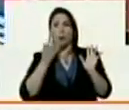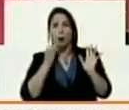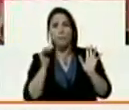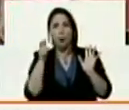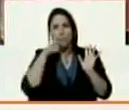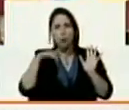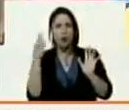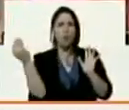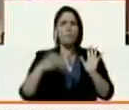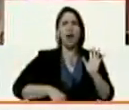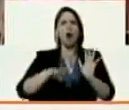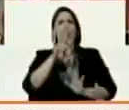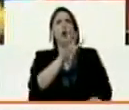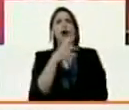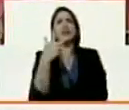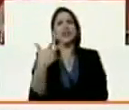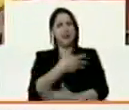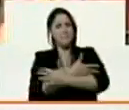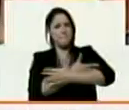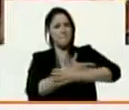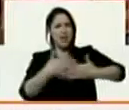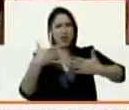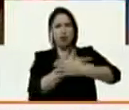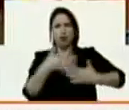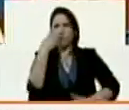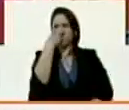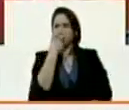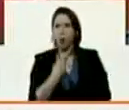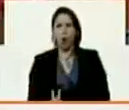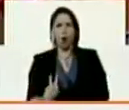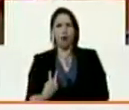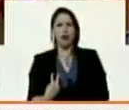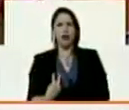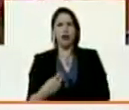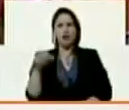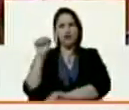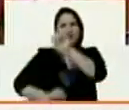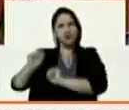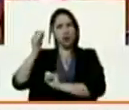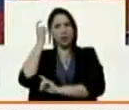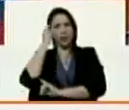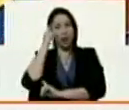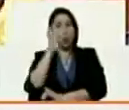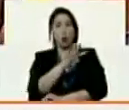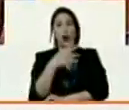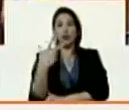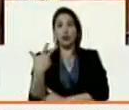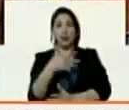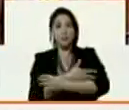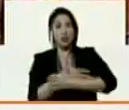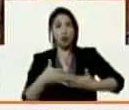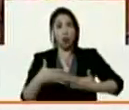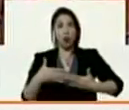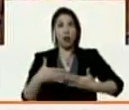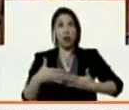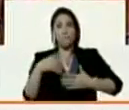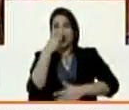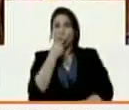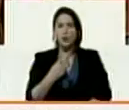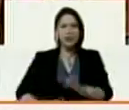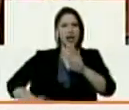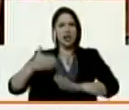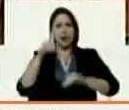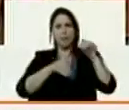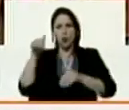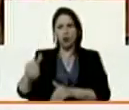que tiene más de 43 millones de pobres se levante un día. Si ese 43 millones de pobres salieran a votar por